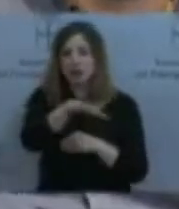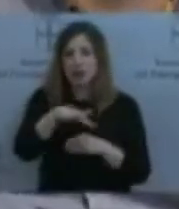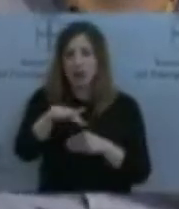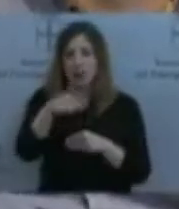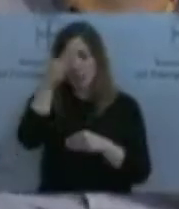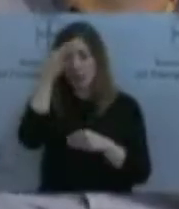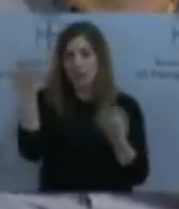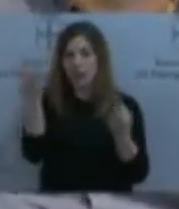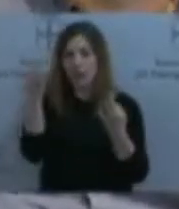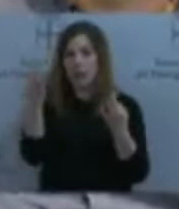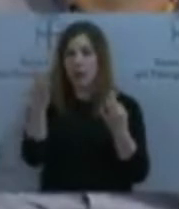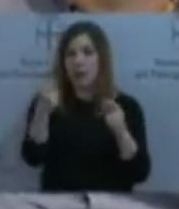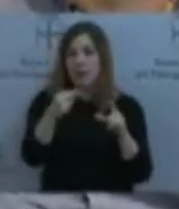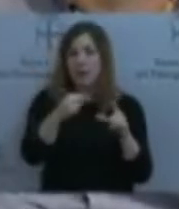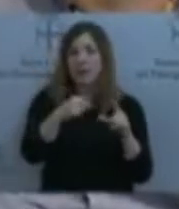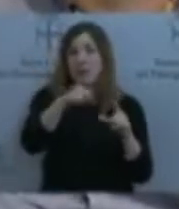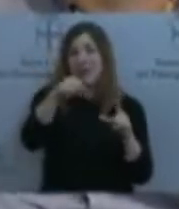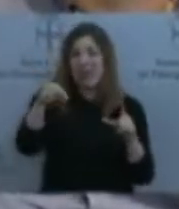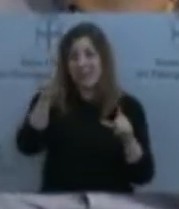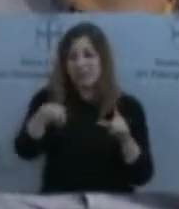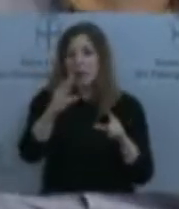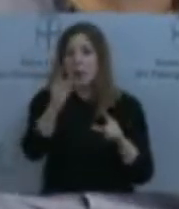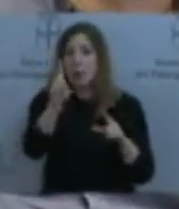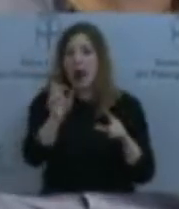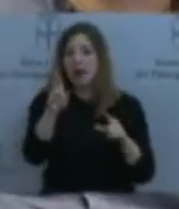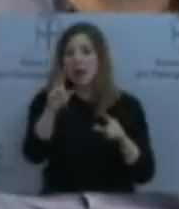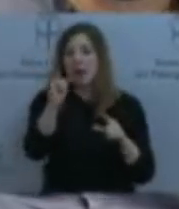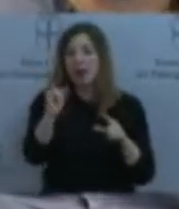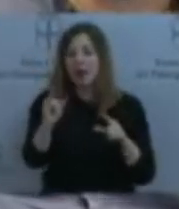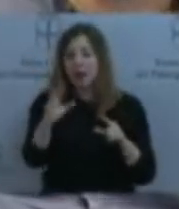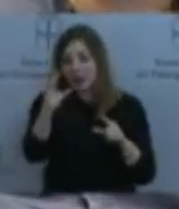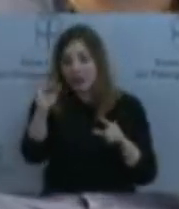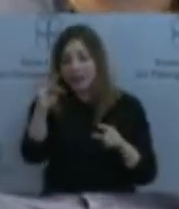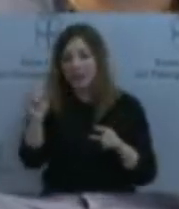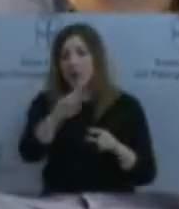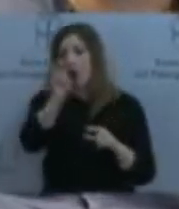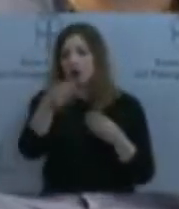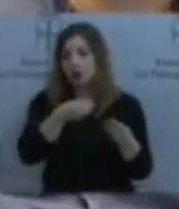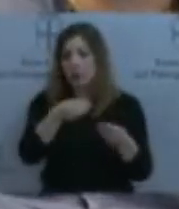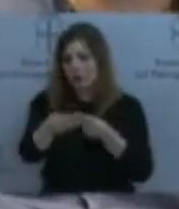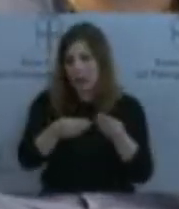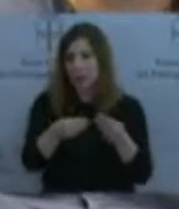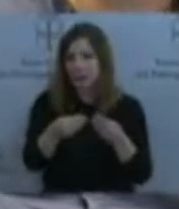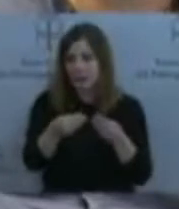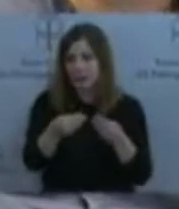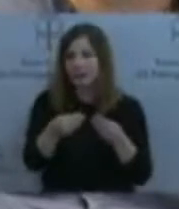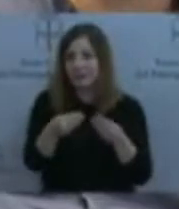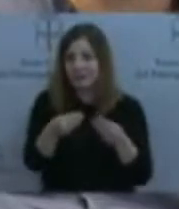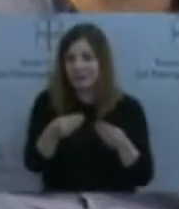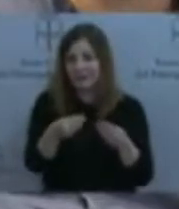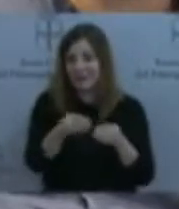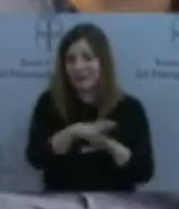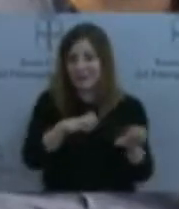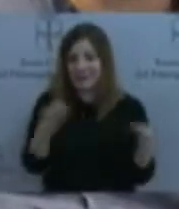cierto que existen algunos materiales pétreos alóctonos, pero en su mayoría son granitos, en ningún caso, como digo,